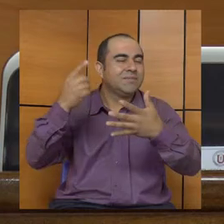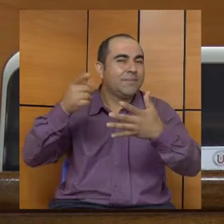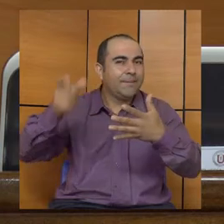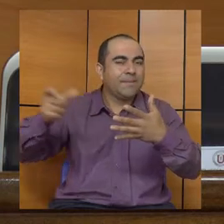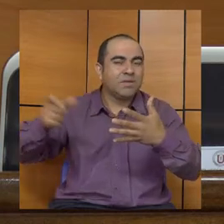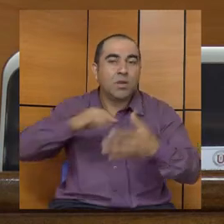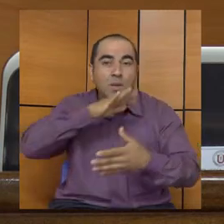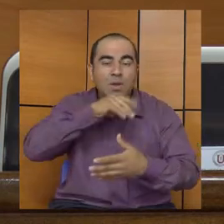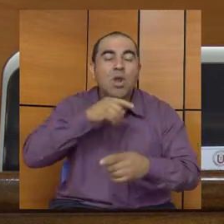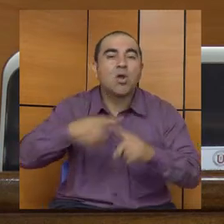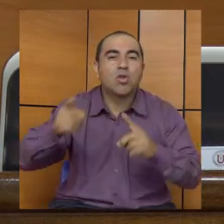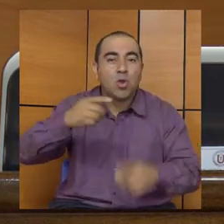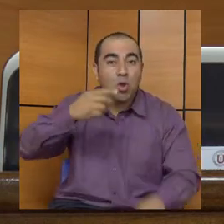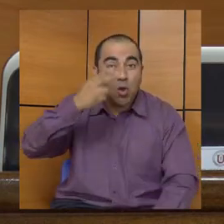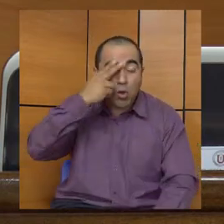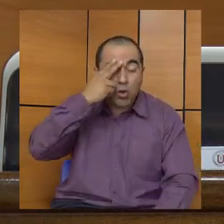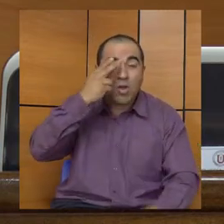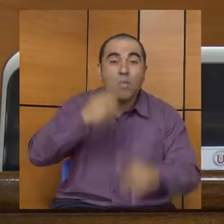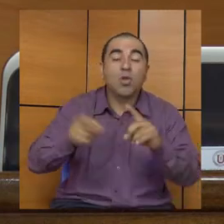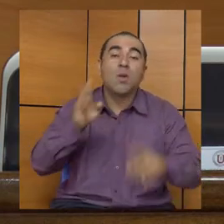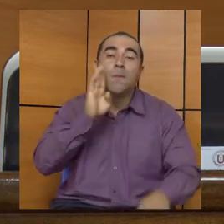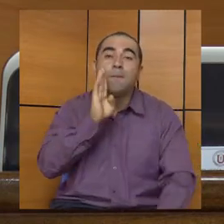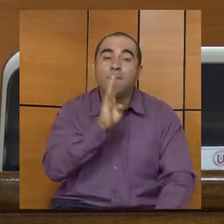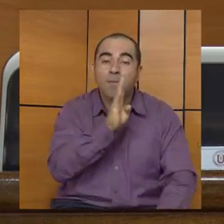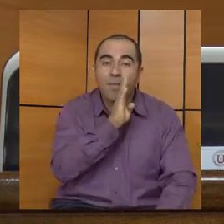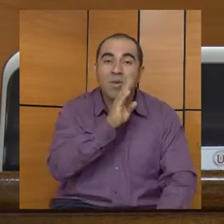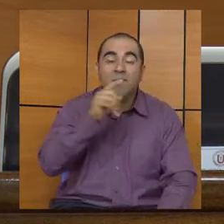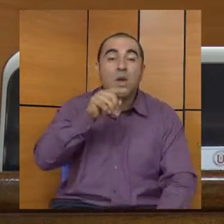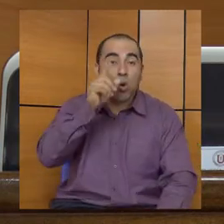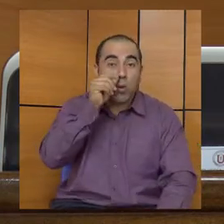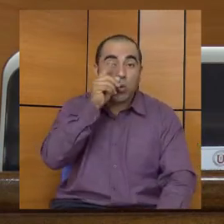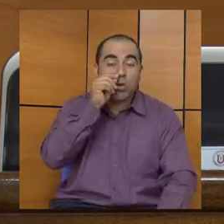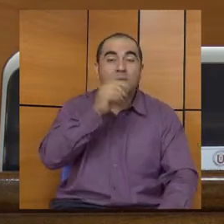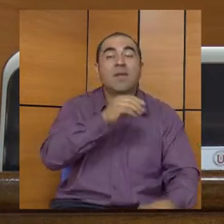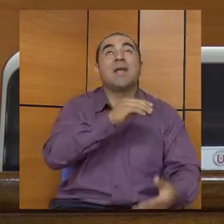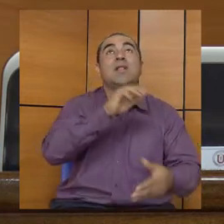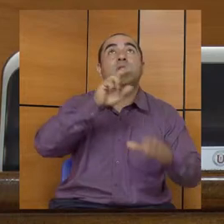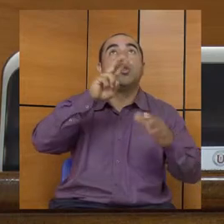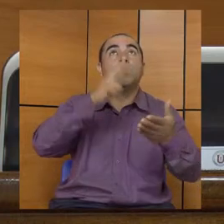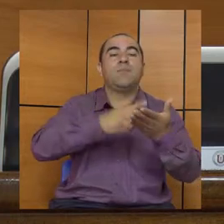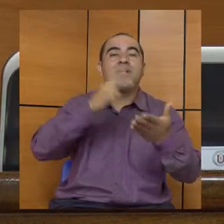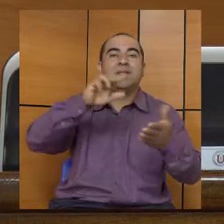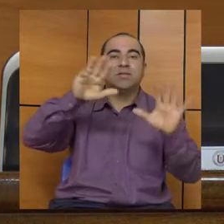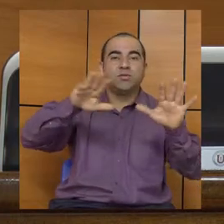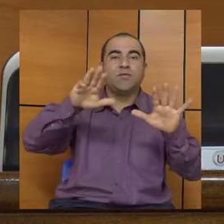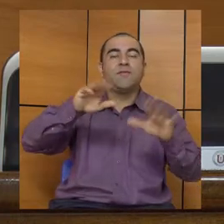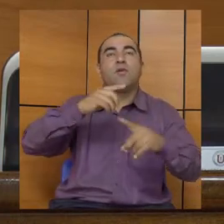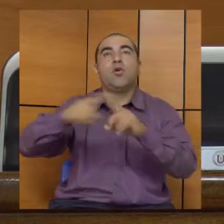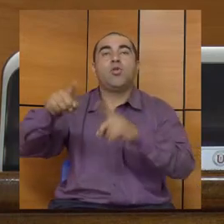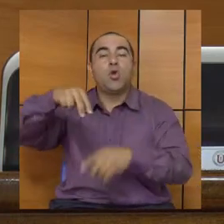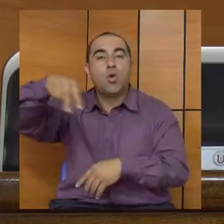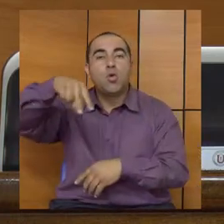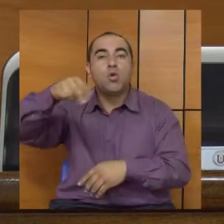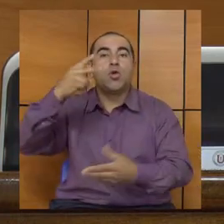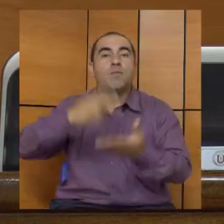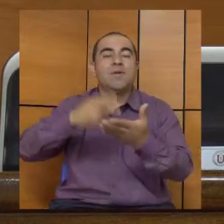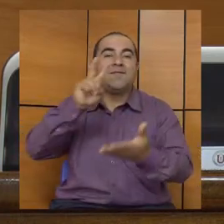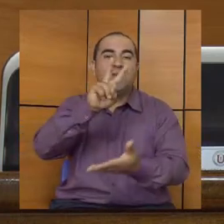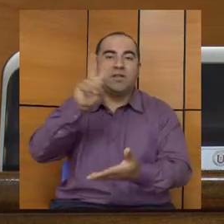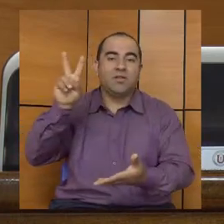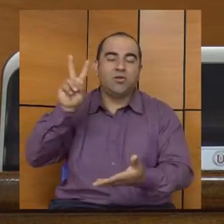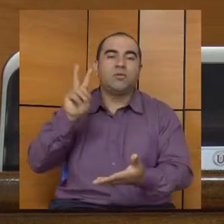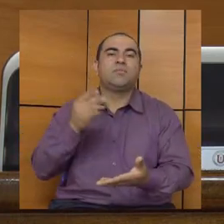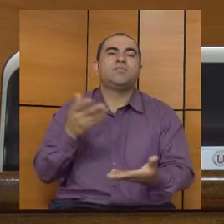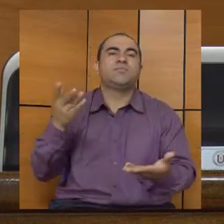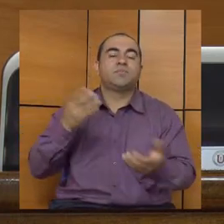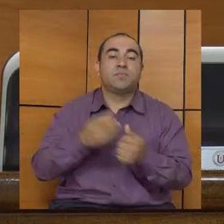regiones de Coquimbo y Biobío entre el mes de octubre de 2019 y junio de 2022. Encuestas que fueron